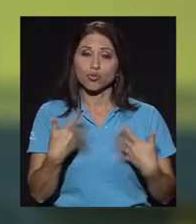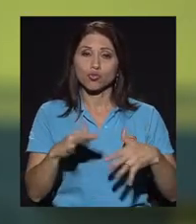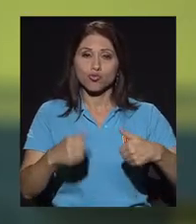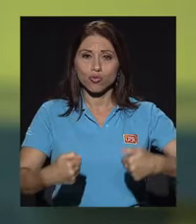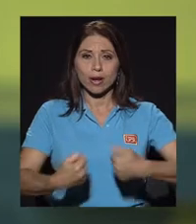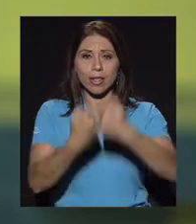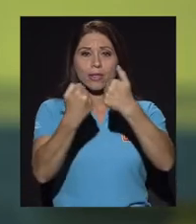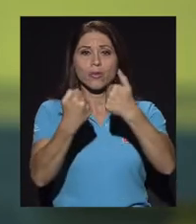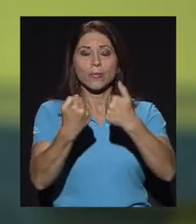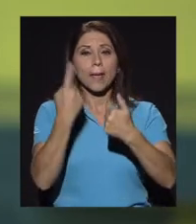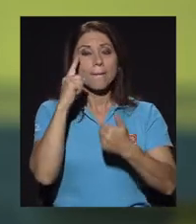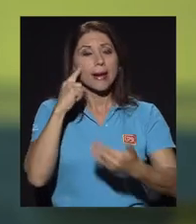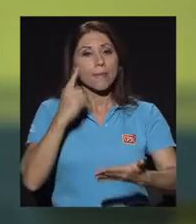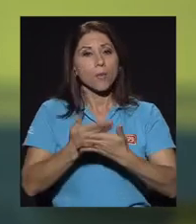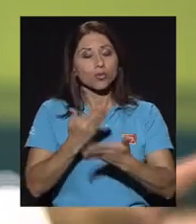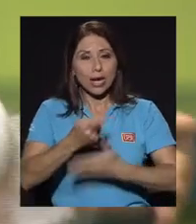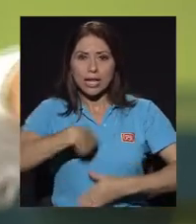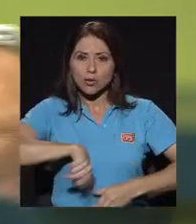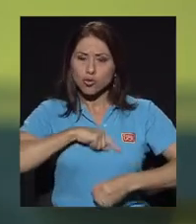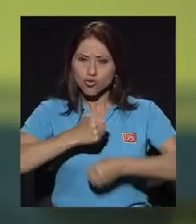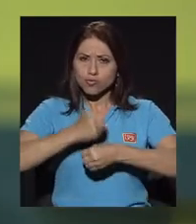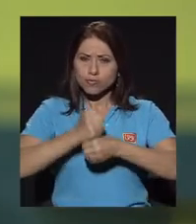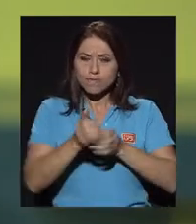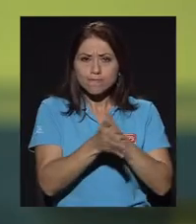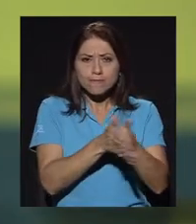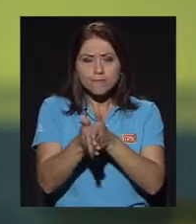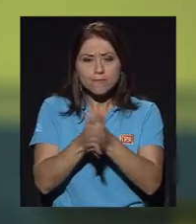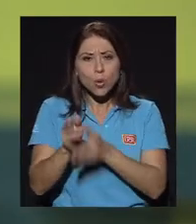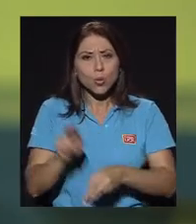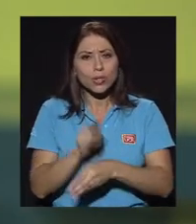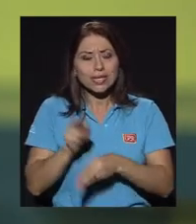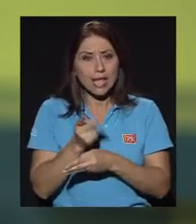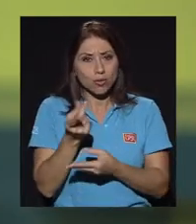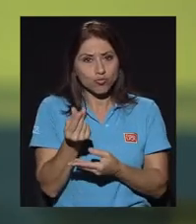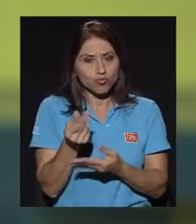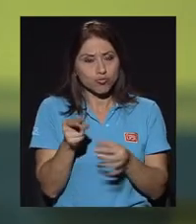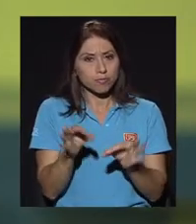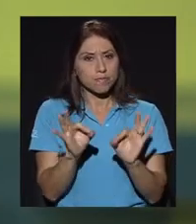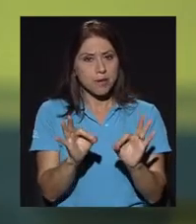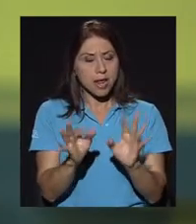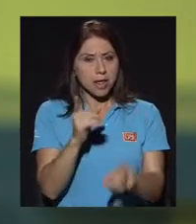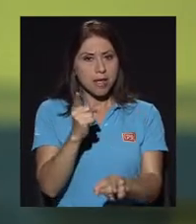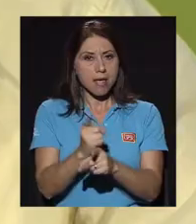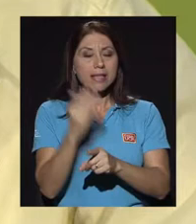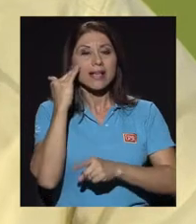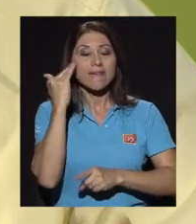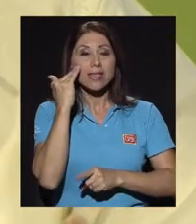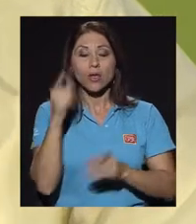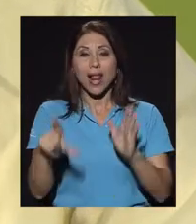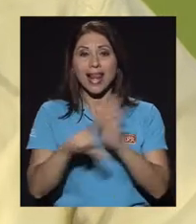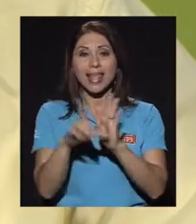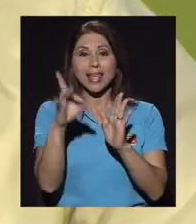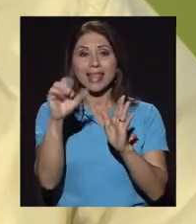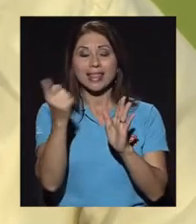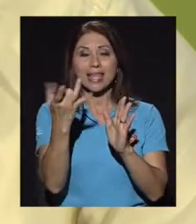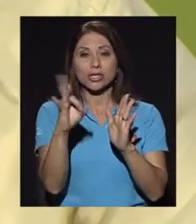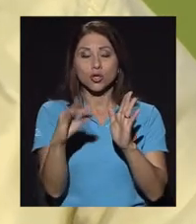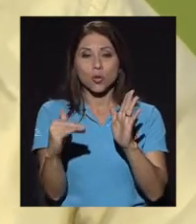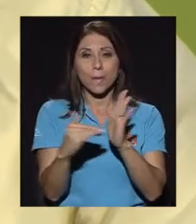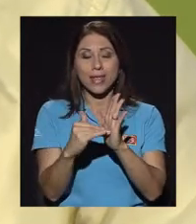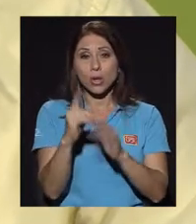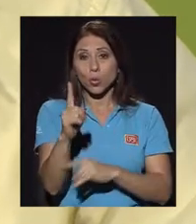un reto en demostrar que sí somos eficientes ejecutando esos recursos, a sabiendas de que la ley 18001 se la